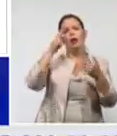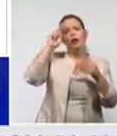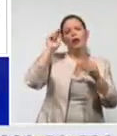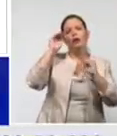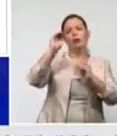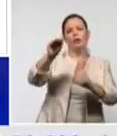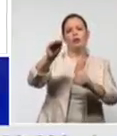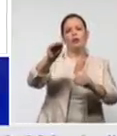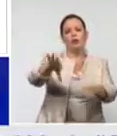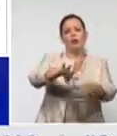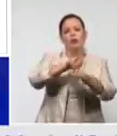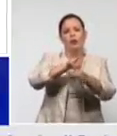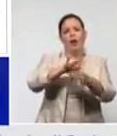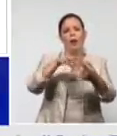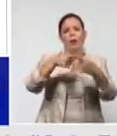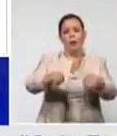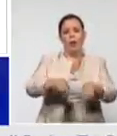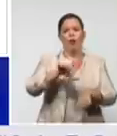Sin embargo, el